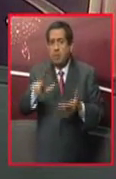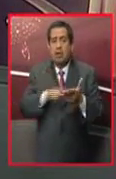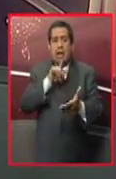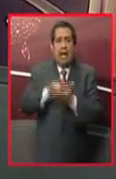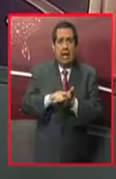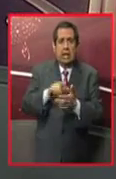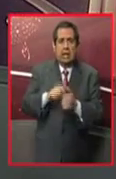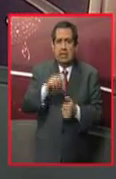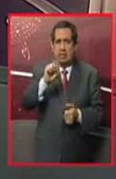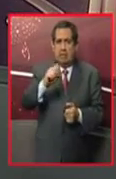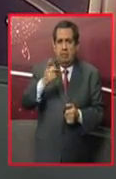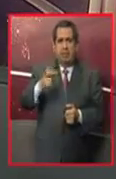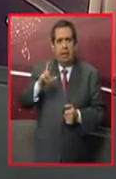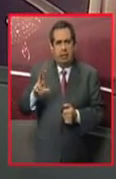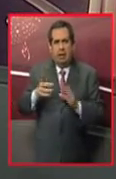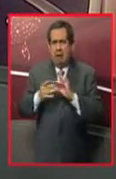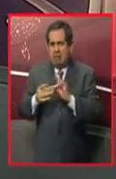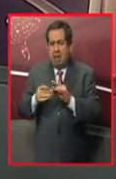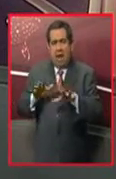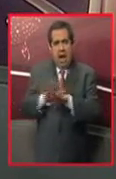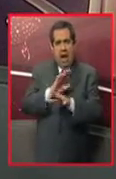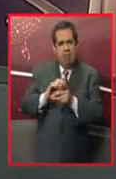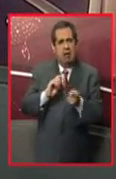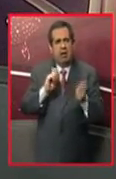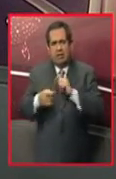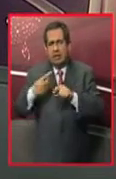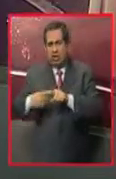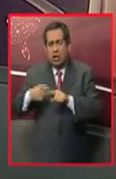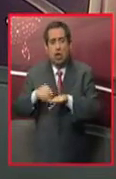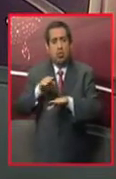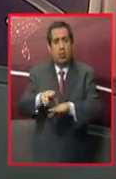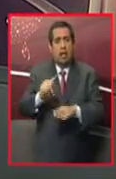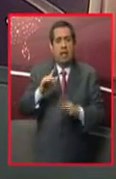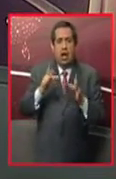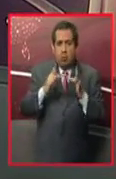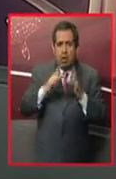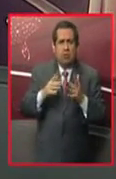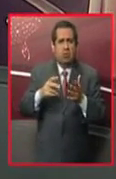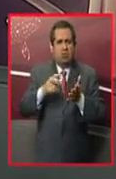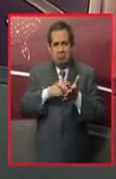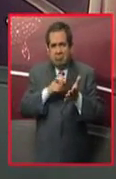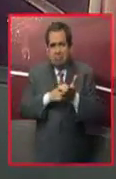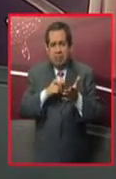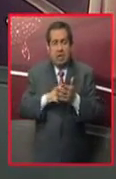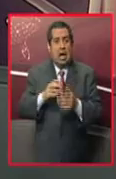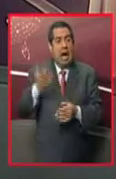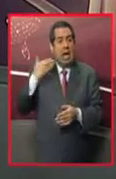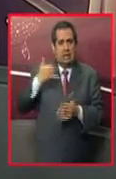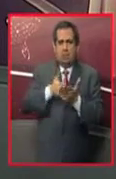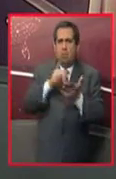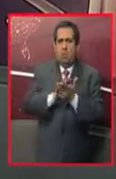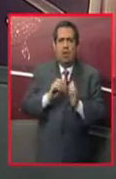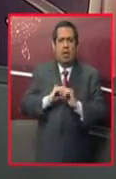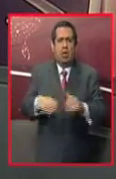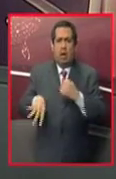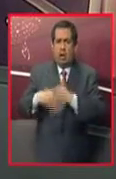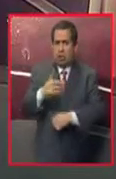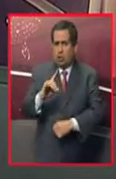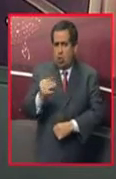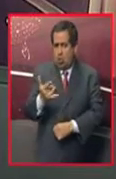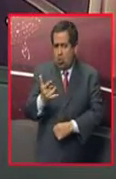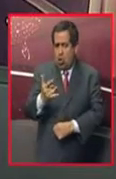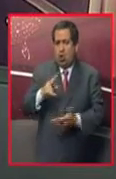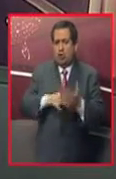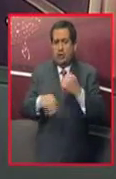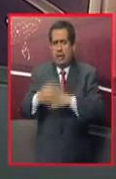Público de Radiodifusión del Estado mexicano y se modifican diversas disposiciones en materia de telecomunicaciones y radiodifusión, publicado el 14 de julio